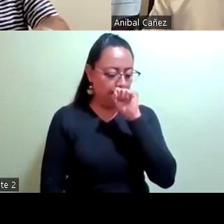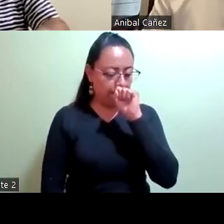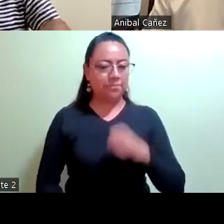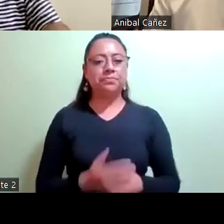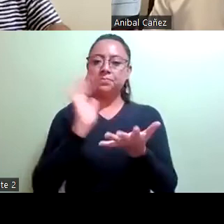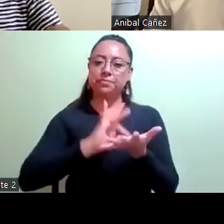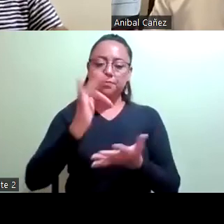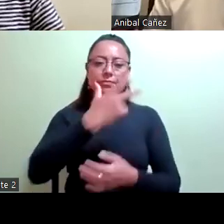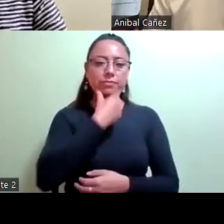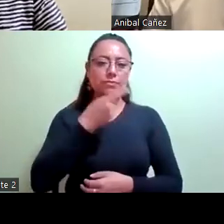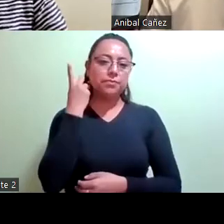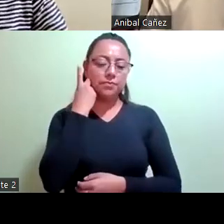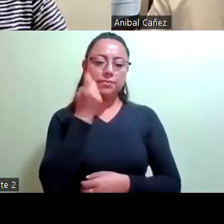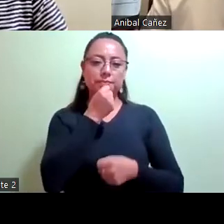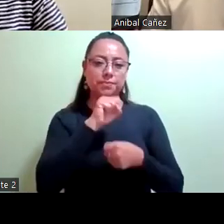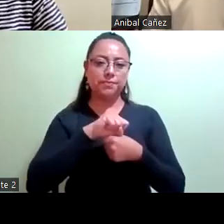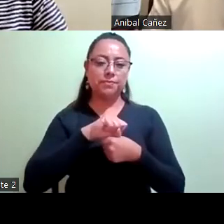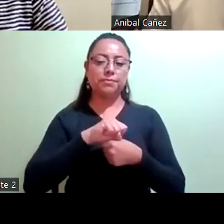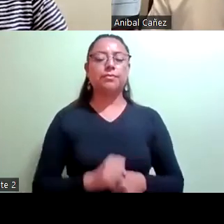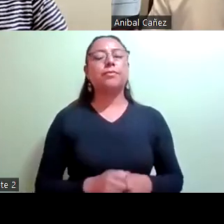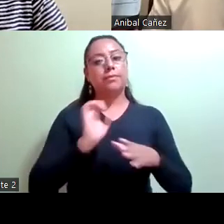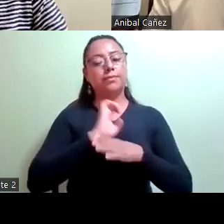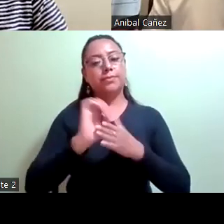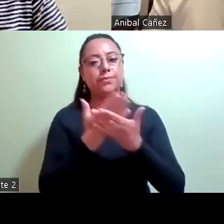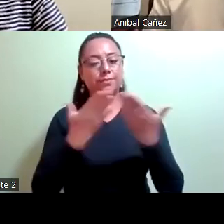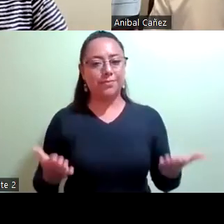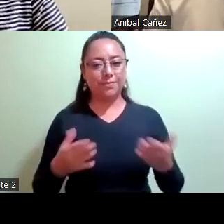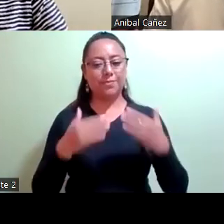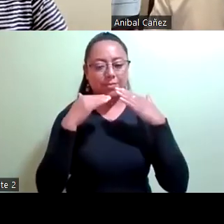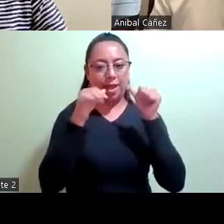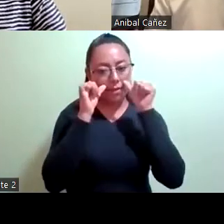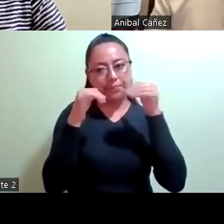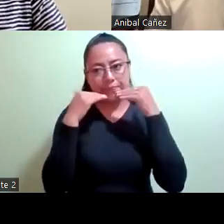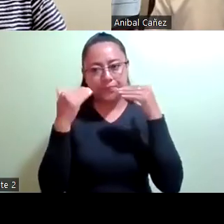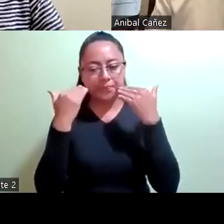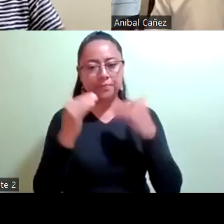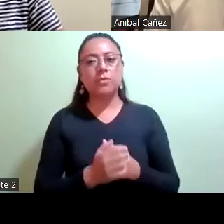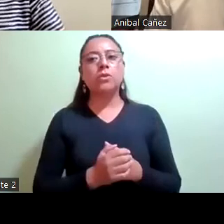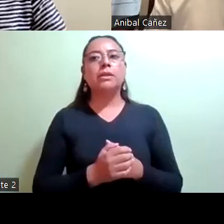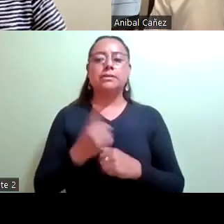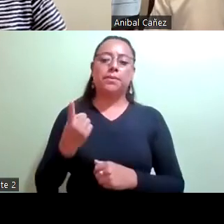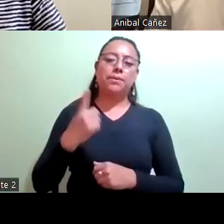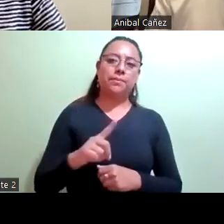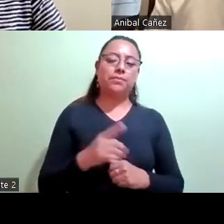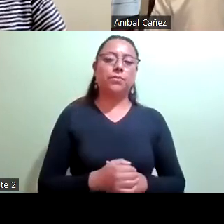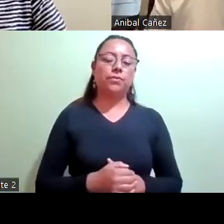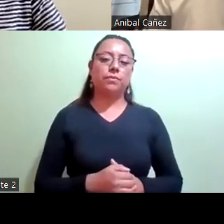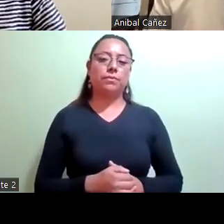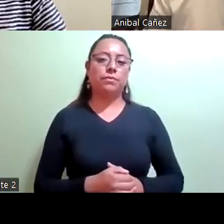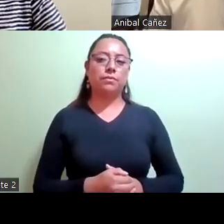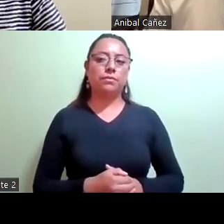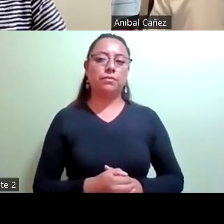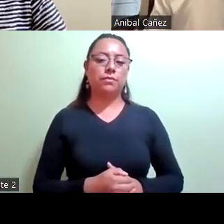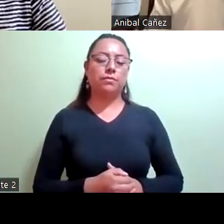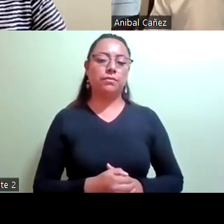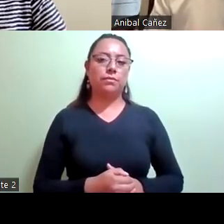Gracias, diputado secretario. En atención a lo anterior, se instruye a la secretaria, en atención a